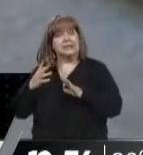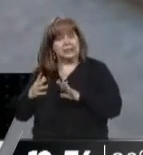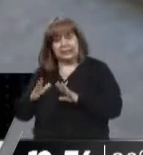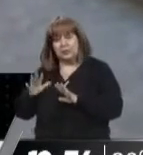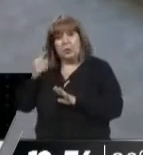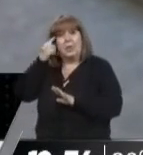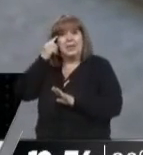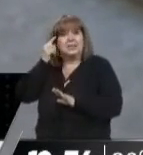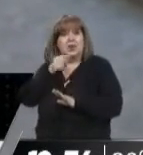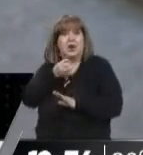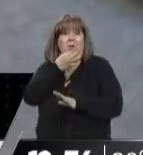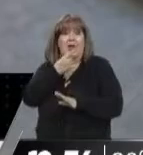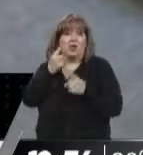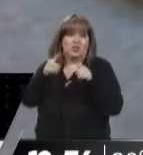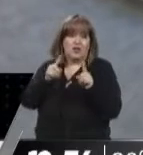todo eso.